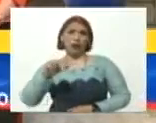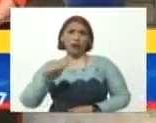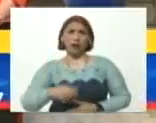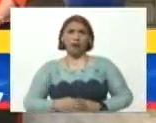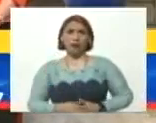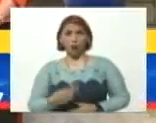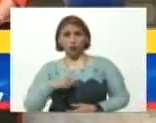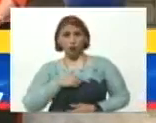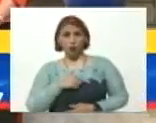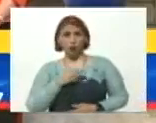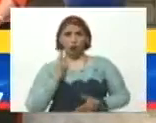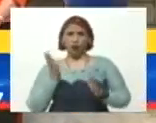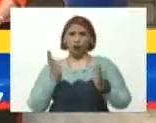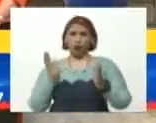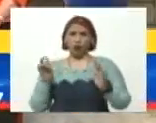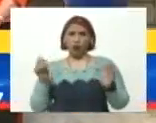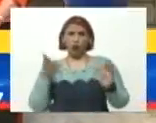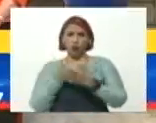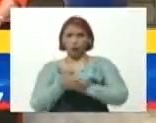Estuvimos hablando de él.